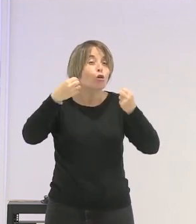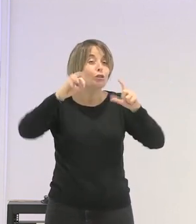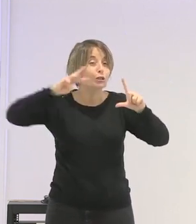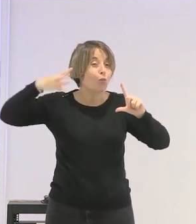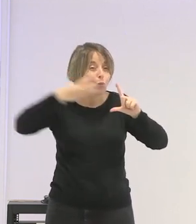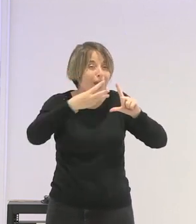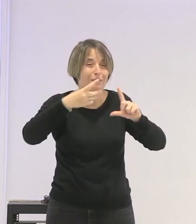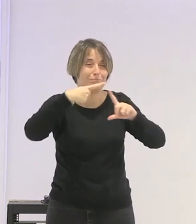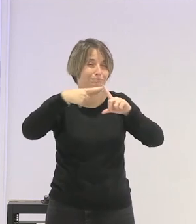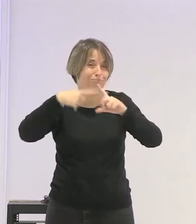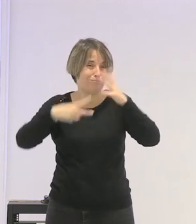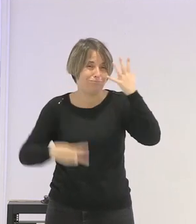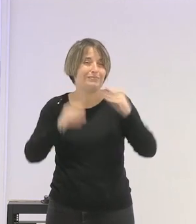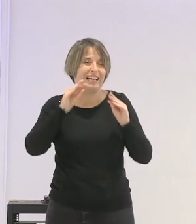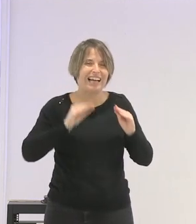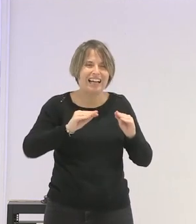4chan, etc., ¿no?